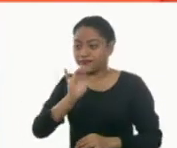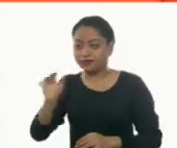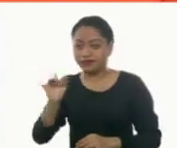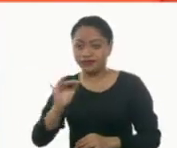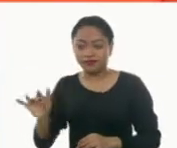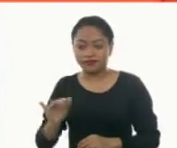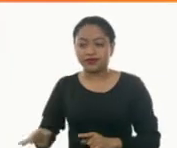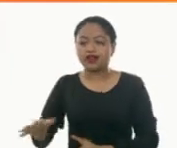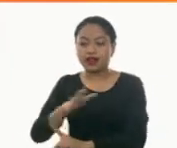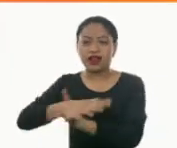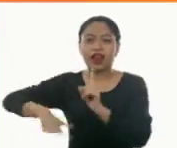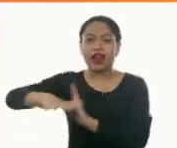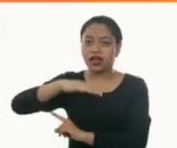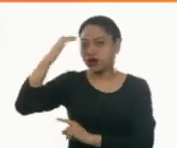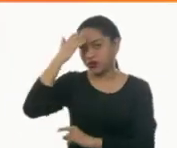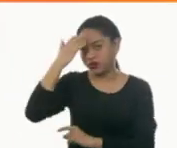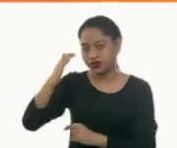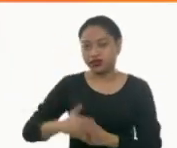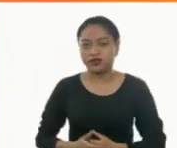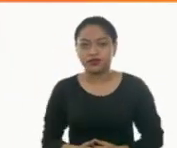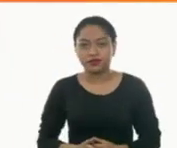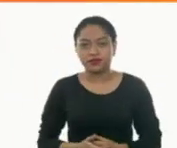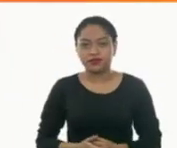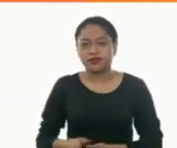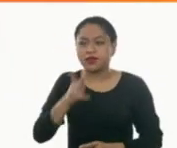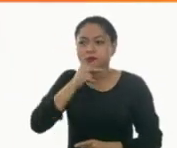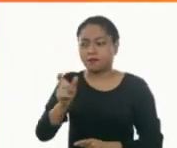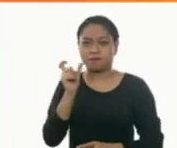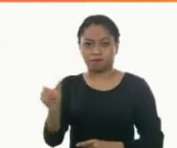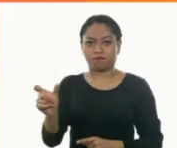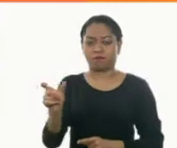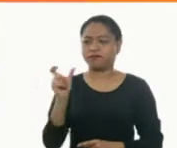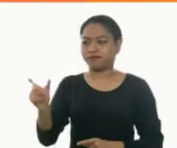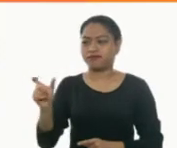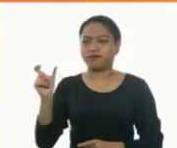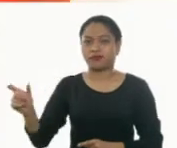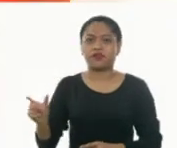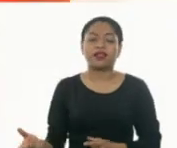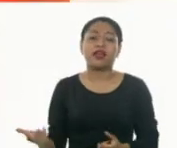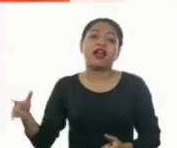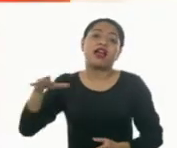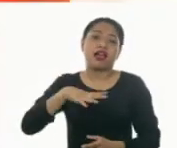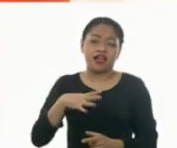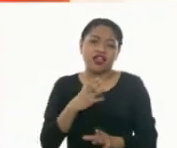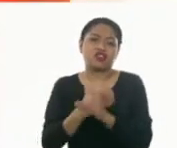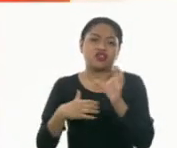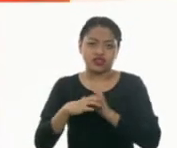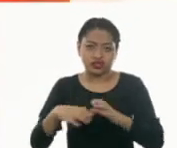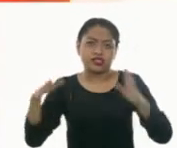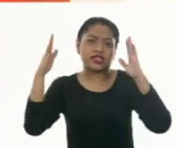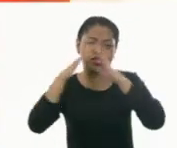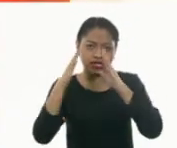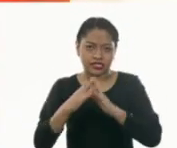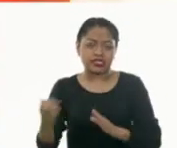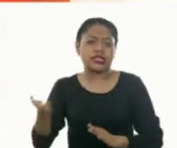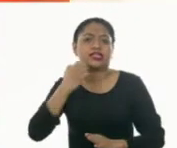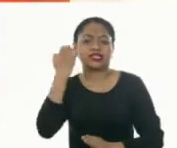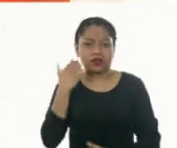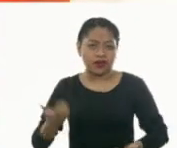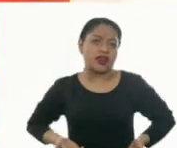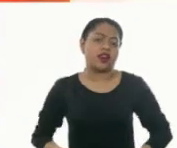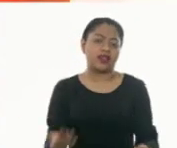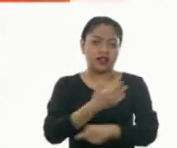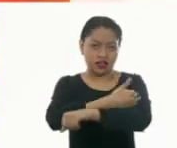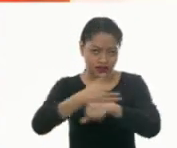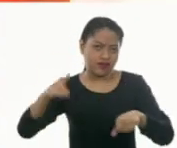el contexto. Y siempre son palabras que están en la casa, en la escuela, en la calle, de la familia,